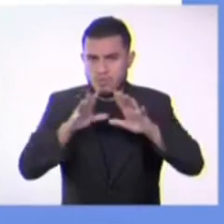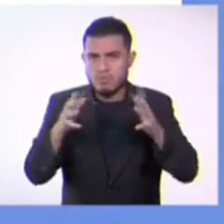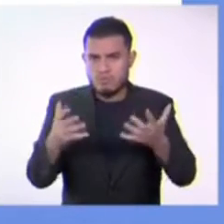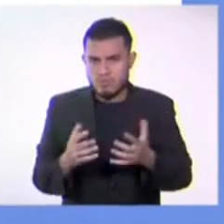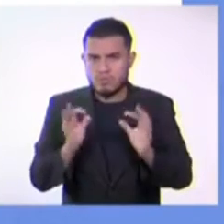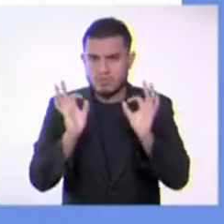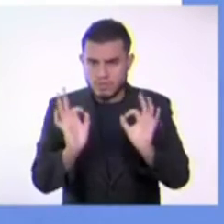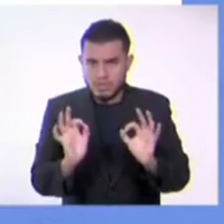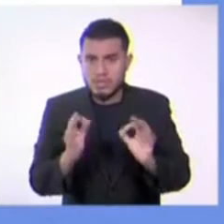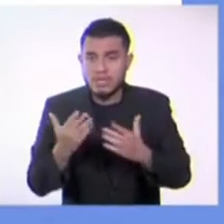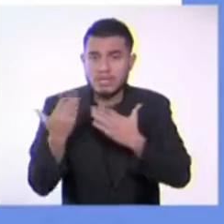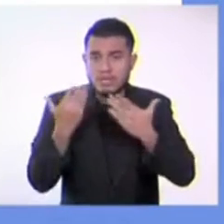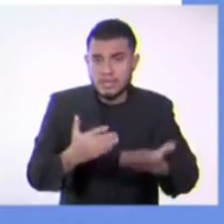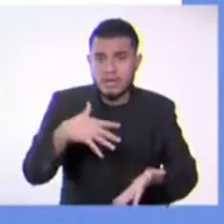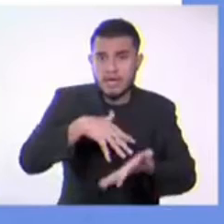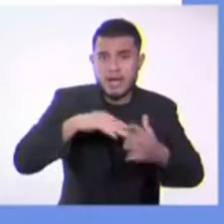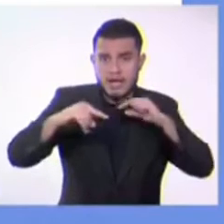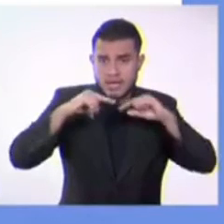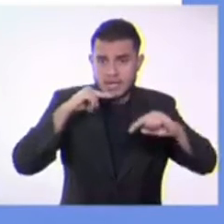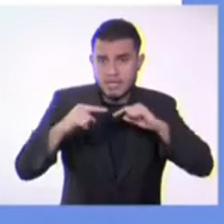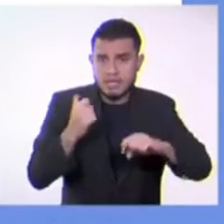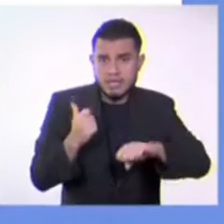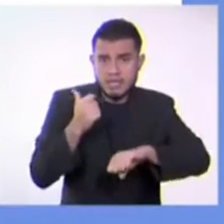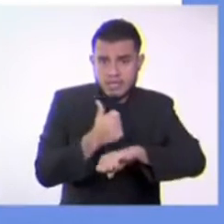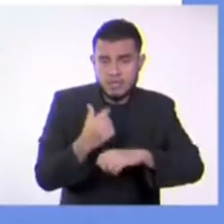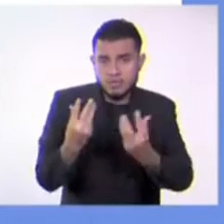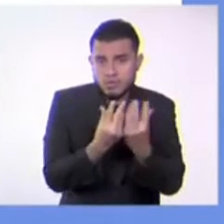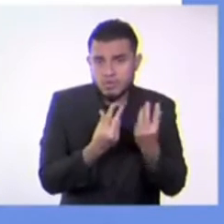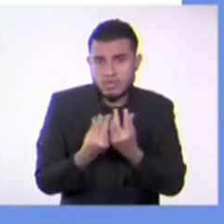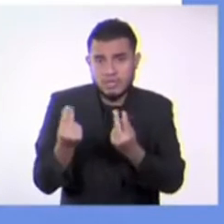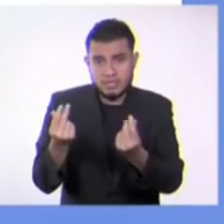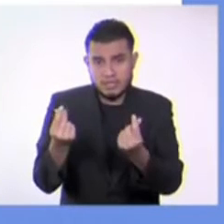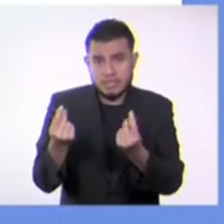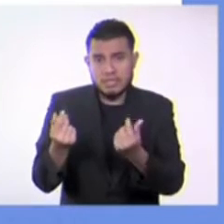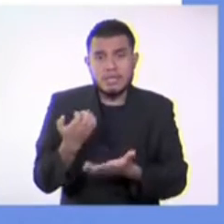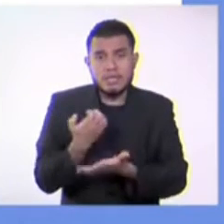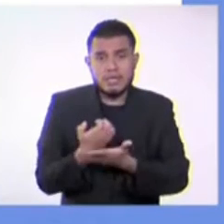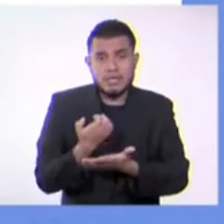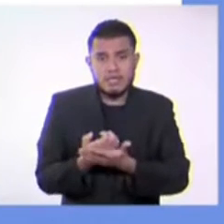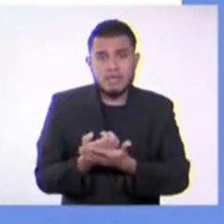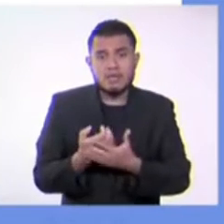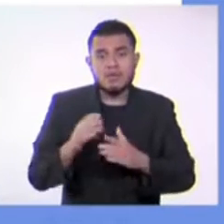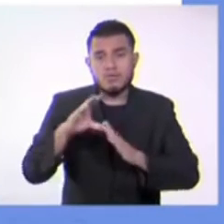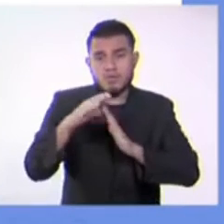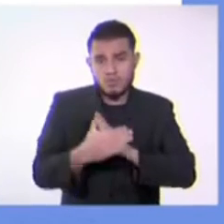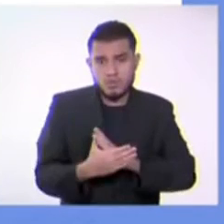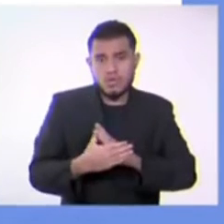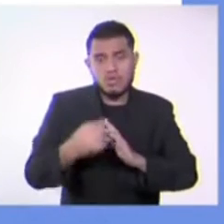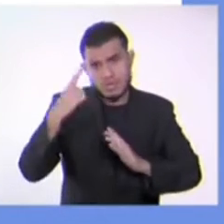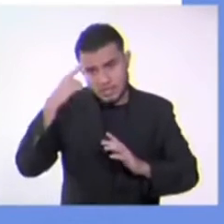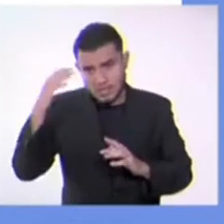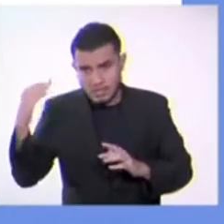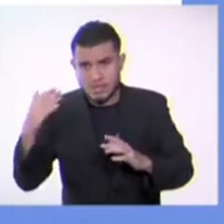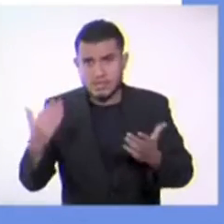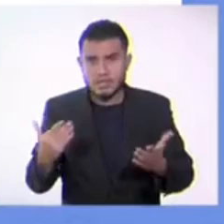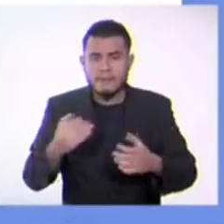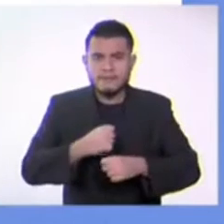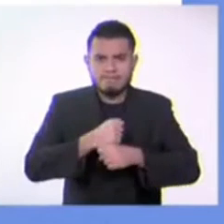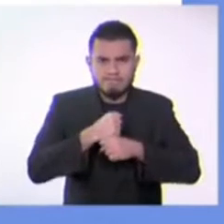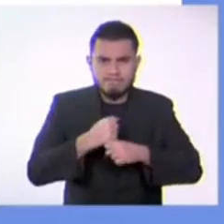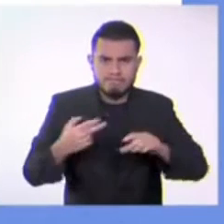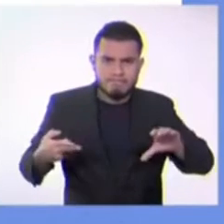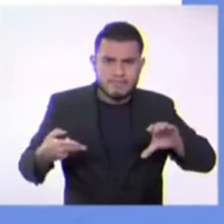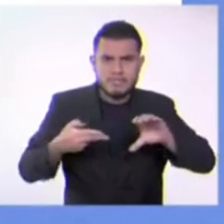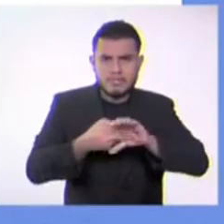la democracia el cimiento social, político, económico y cultural que le insertará con firmeza en lo hondo